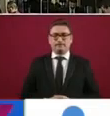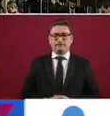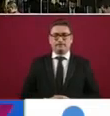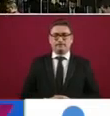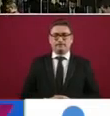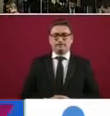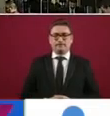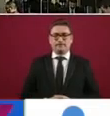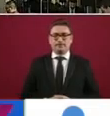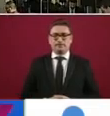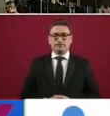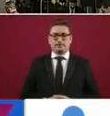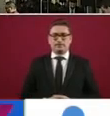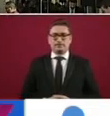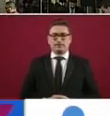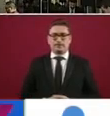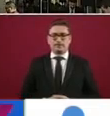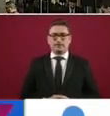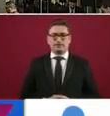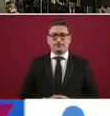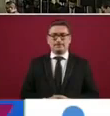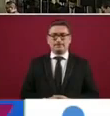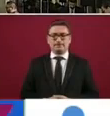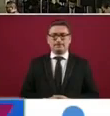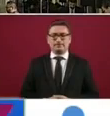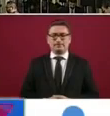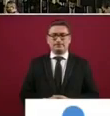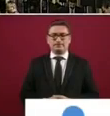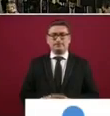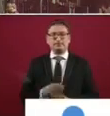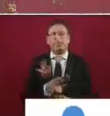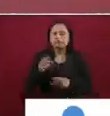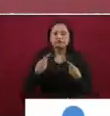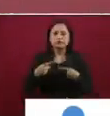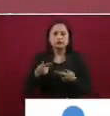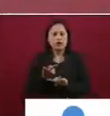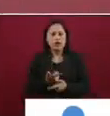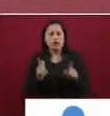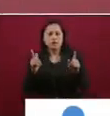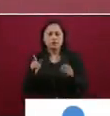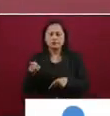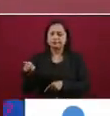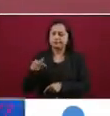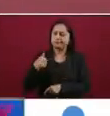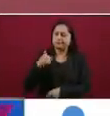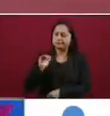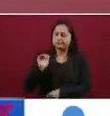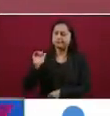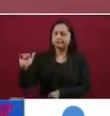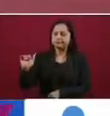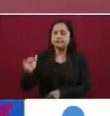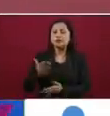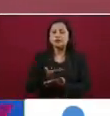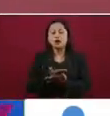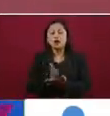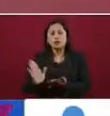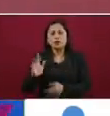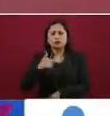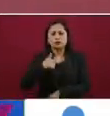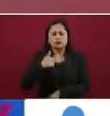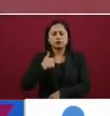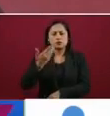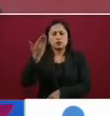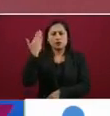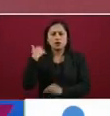el fiscal general de la República, Alejandro Gertz Manero. Cuando me reuní con los padres de los jóvenes